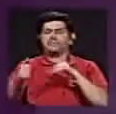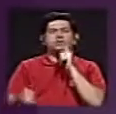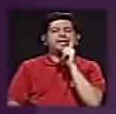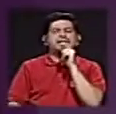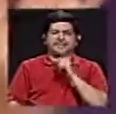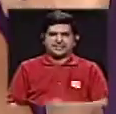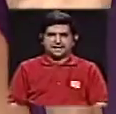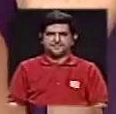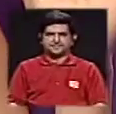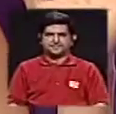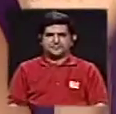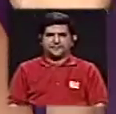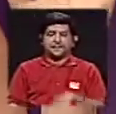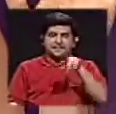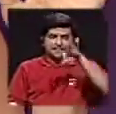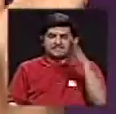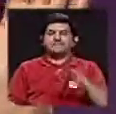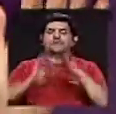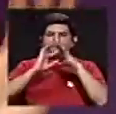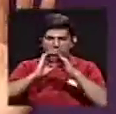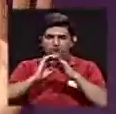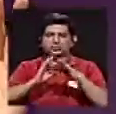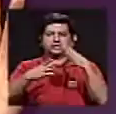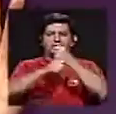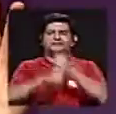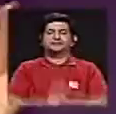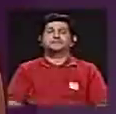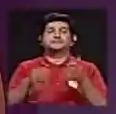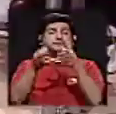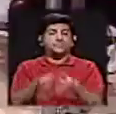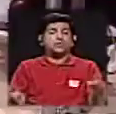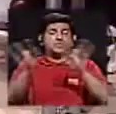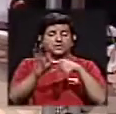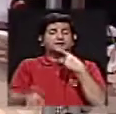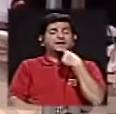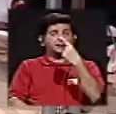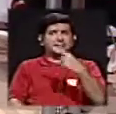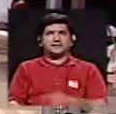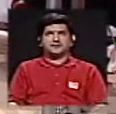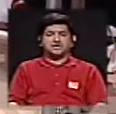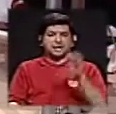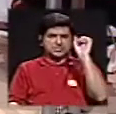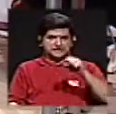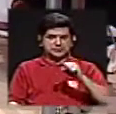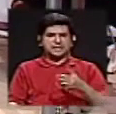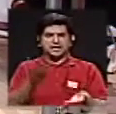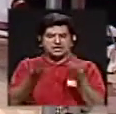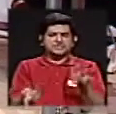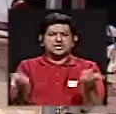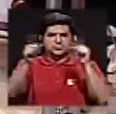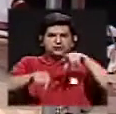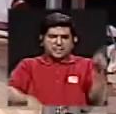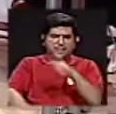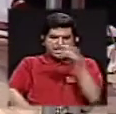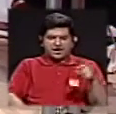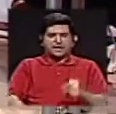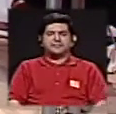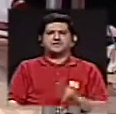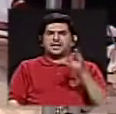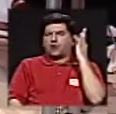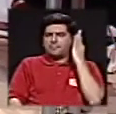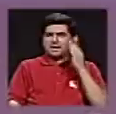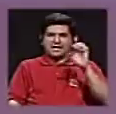e iba la coalición de verdad se anotará aquí que sí cuando se dio de pronto ese descarte de la compañía era epsy